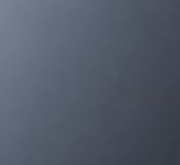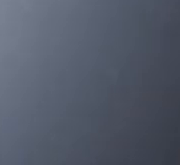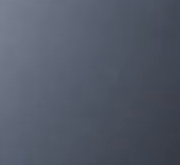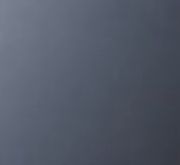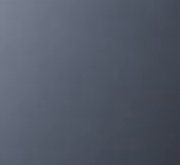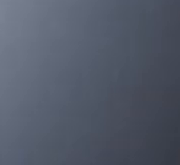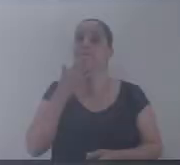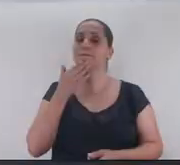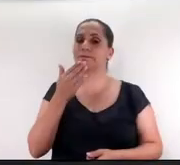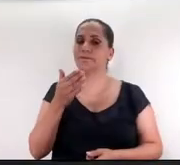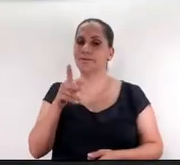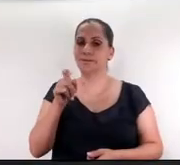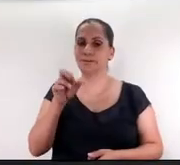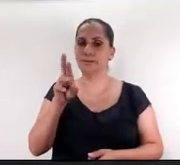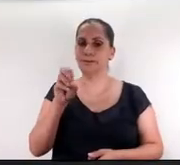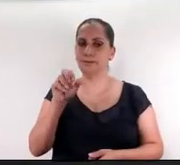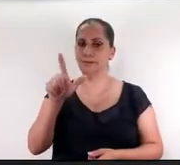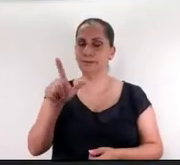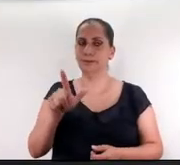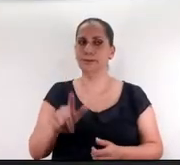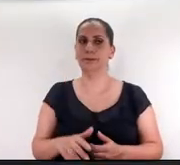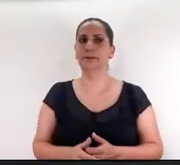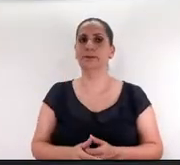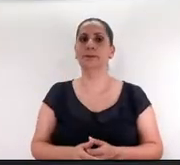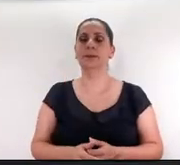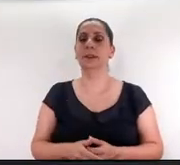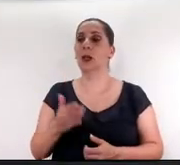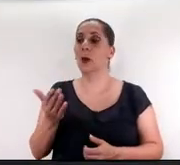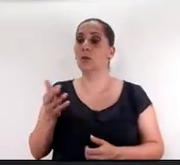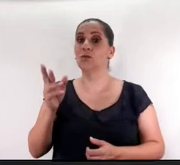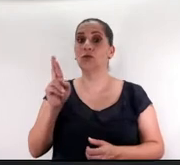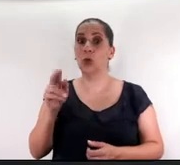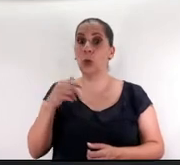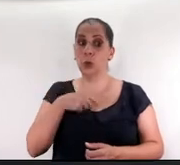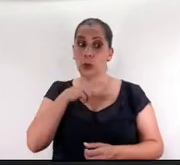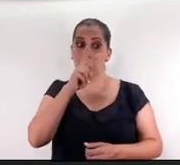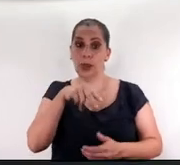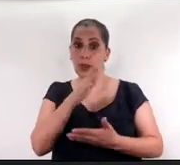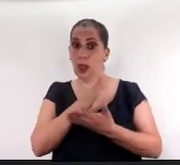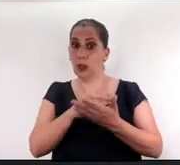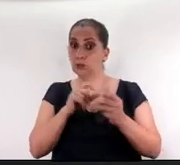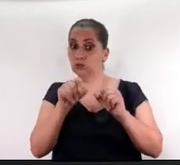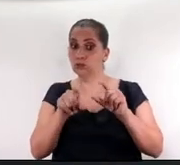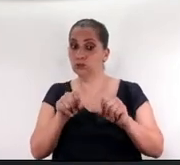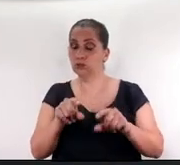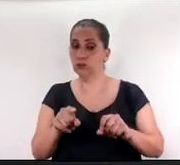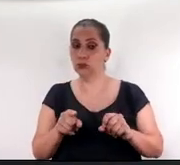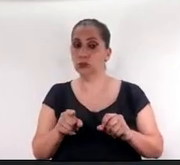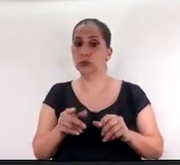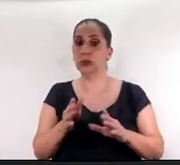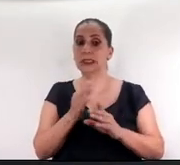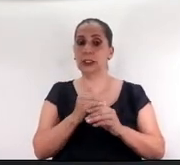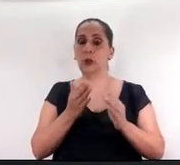Muchas gracias, Carol. Don Rodolfo, vamos a leer algunas preguntas que nos han hecho por redes sociales